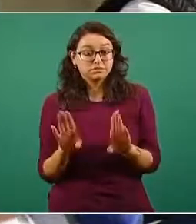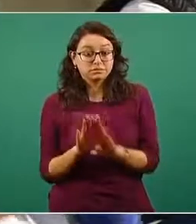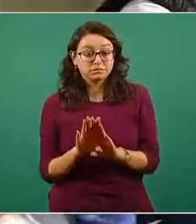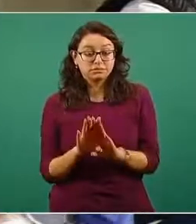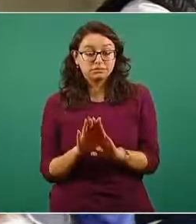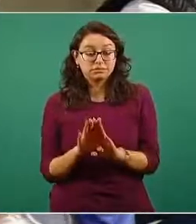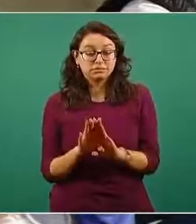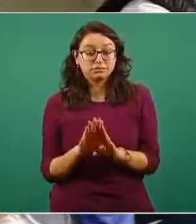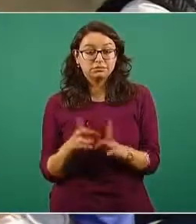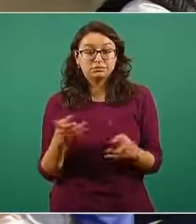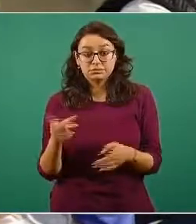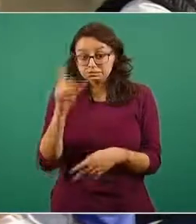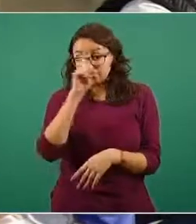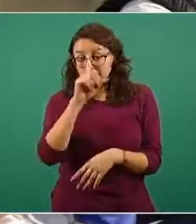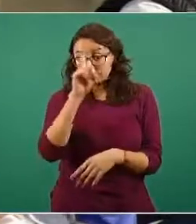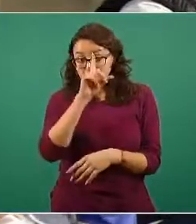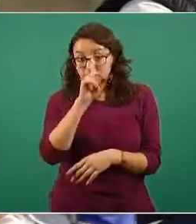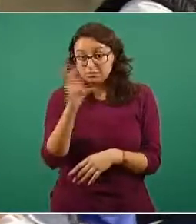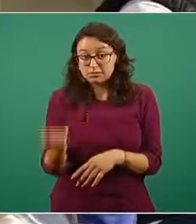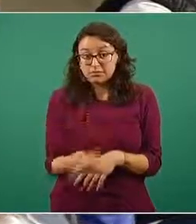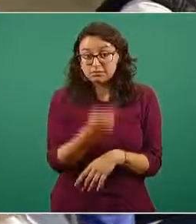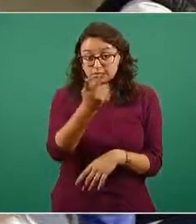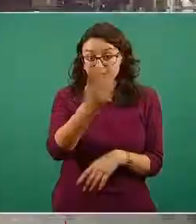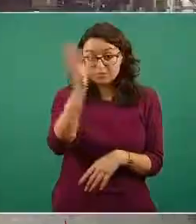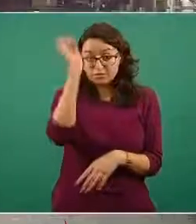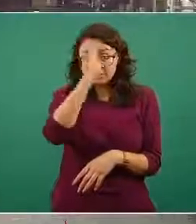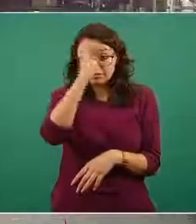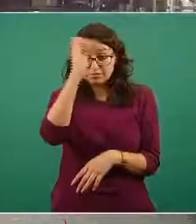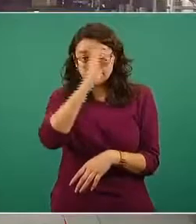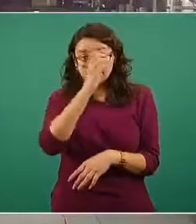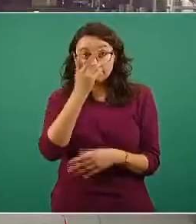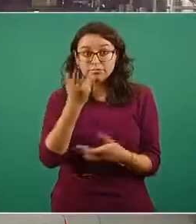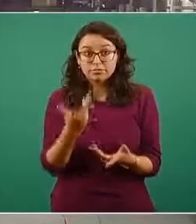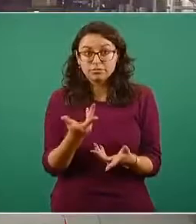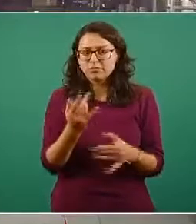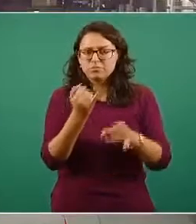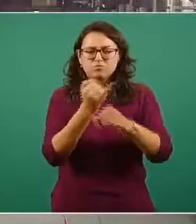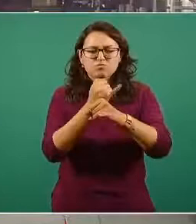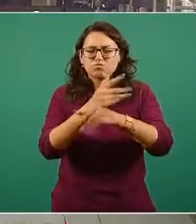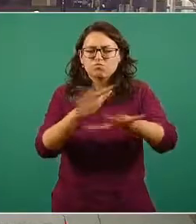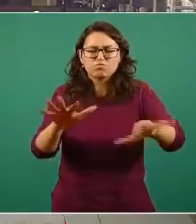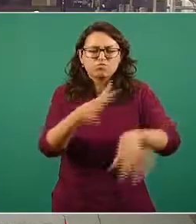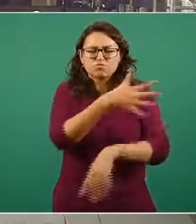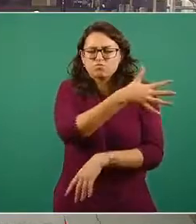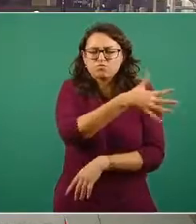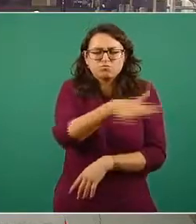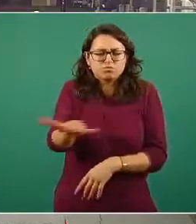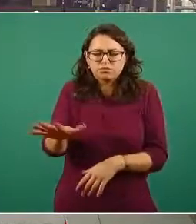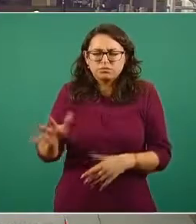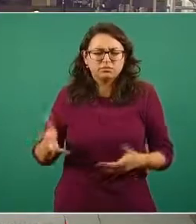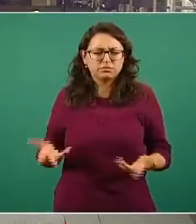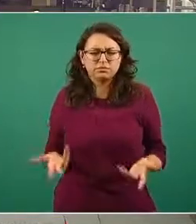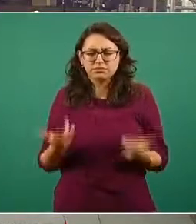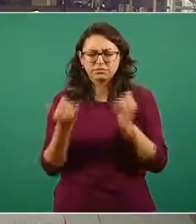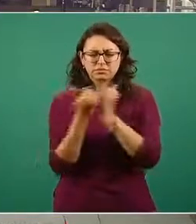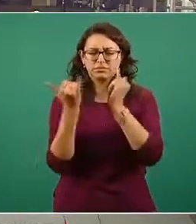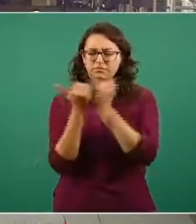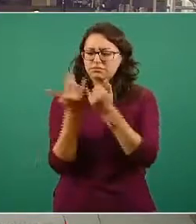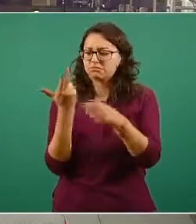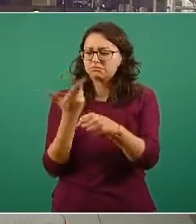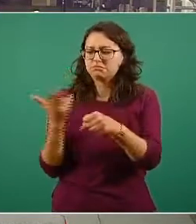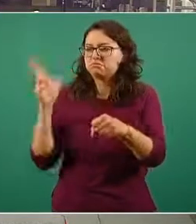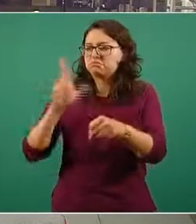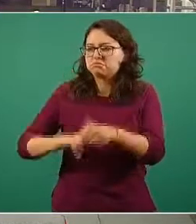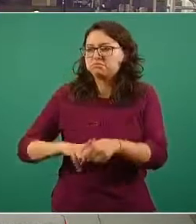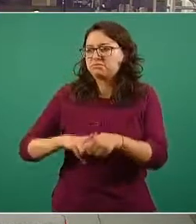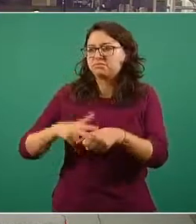pregunta, una sugerencia, que se ofreciera un reporte, pues digamos, general, así como se hace en los hospitales públicos, de que el presidente o